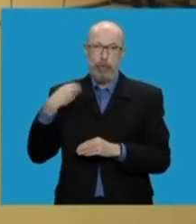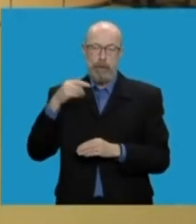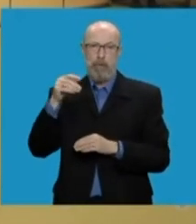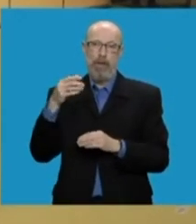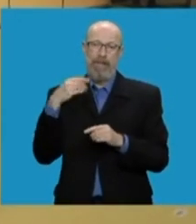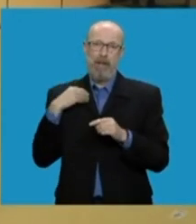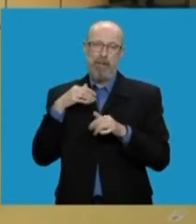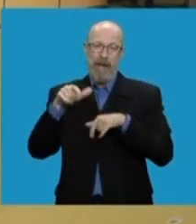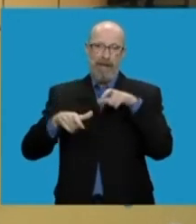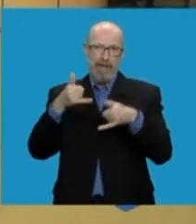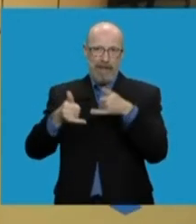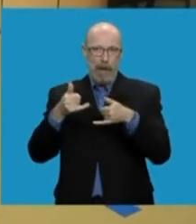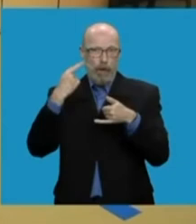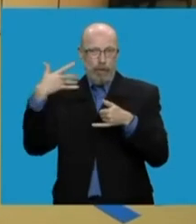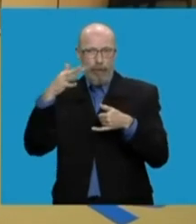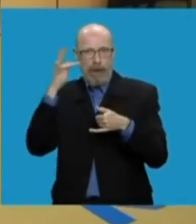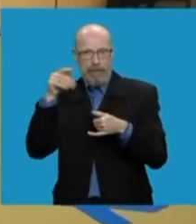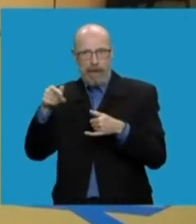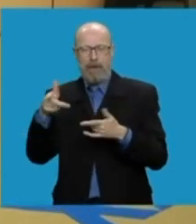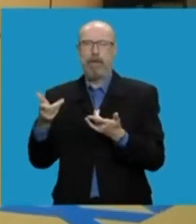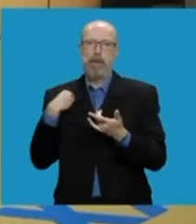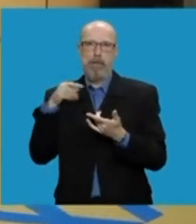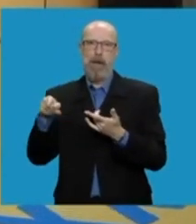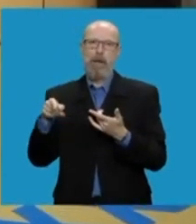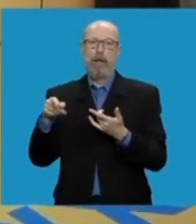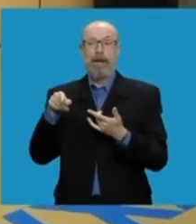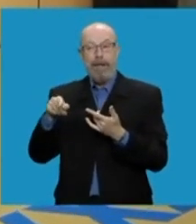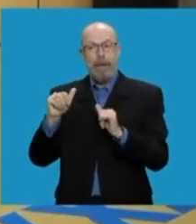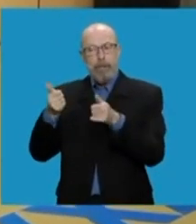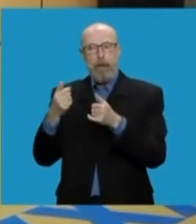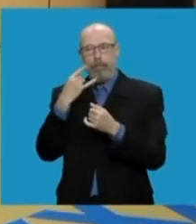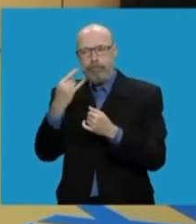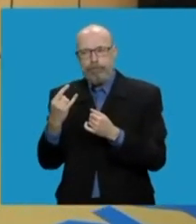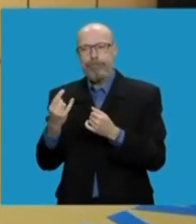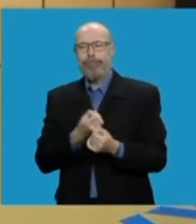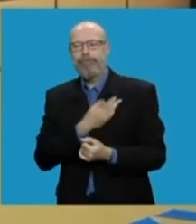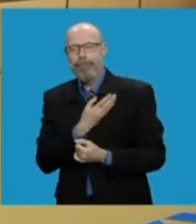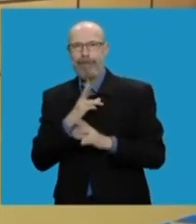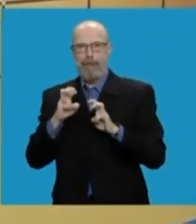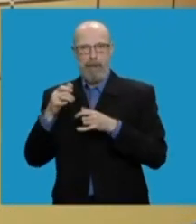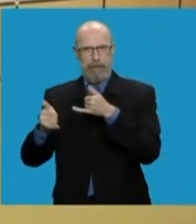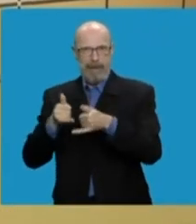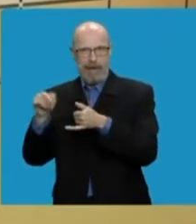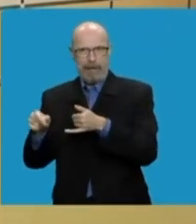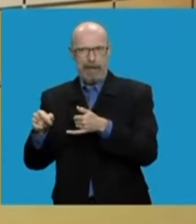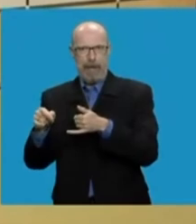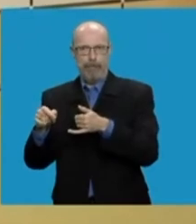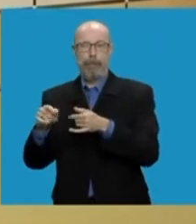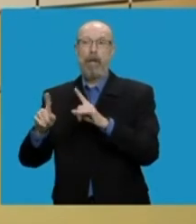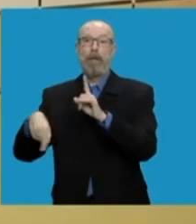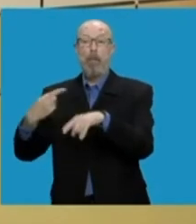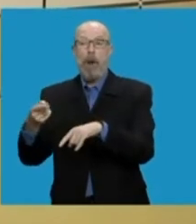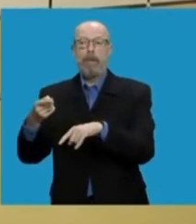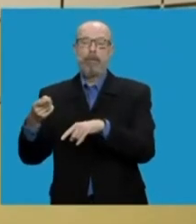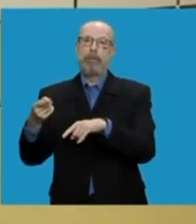Francia. Por ahí empezó mi afición al mundo de la bicicleta. Pero luego me hacía señas y me